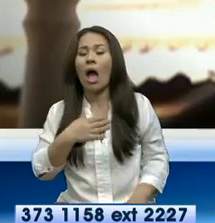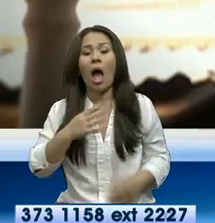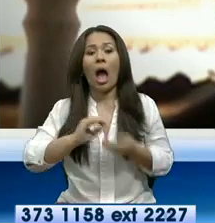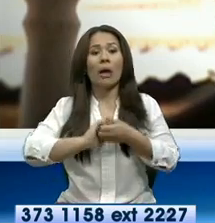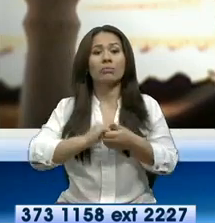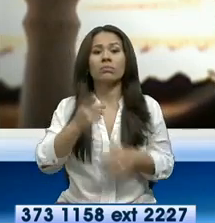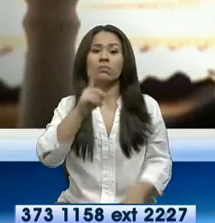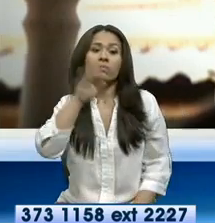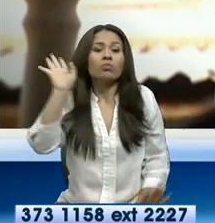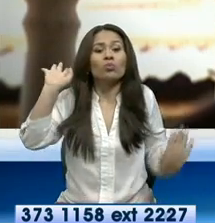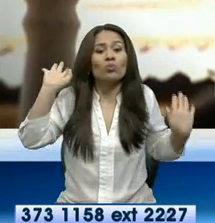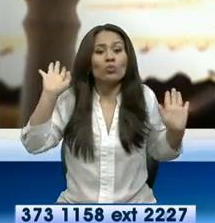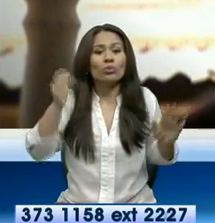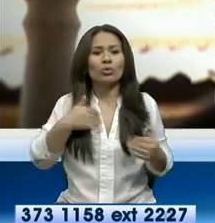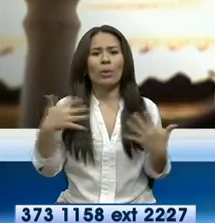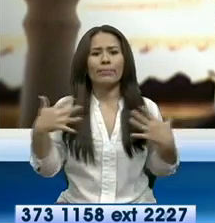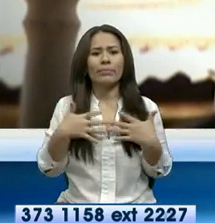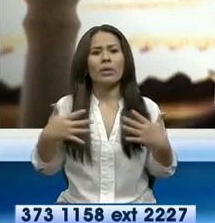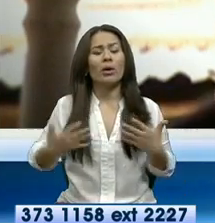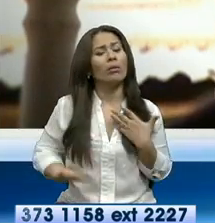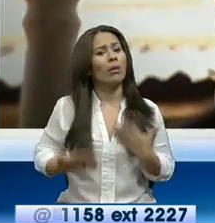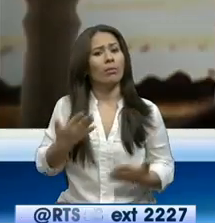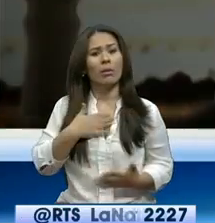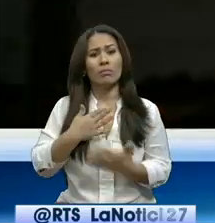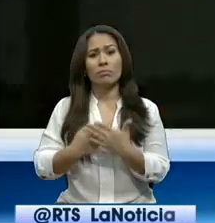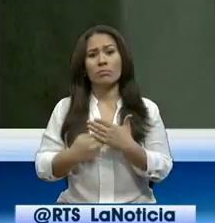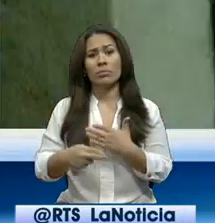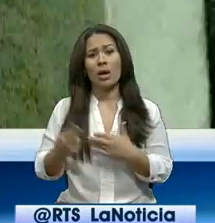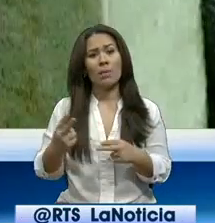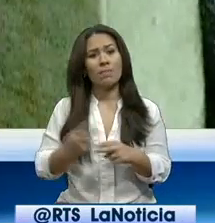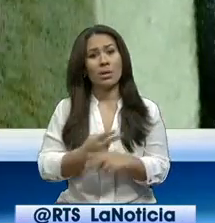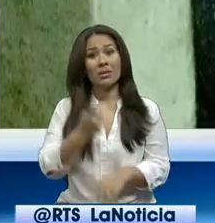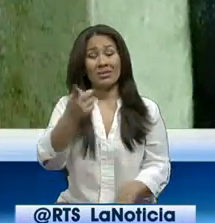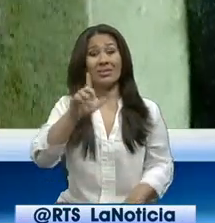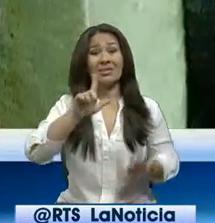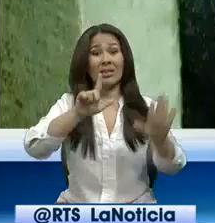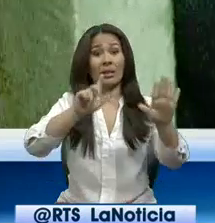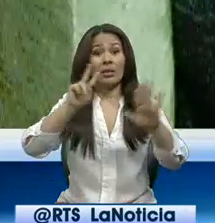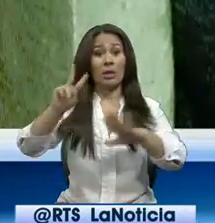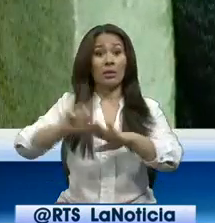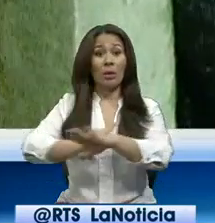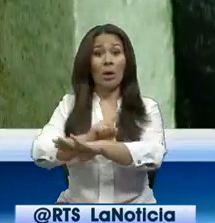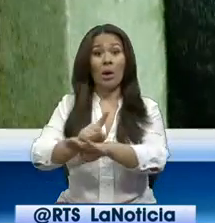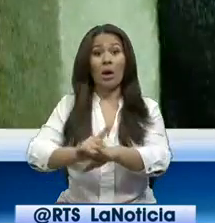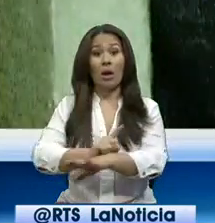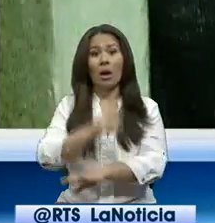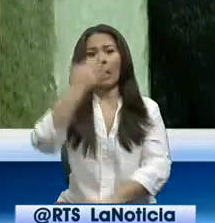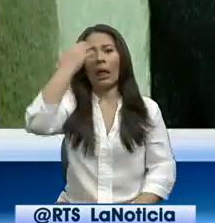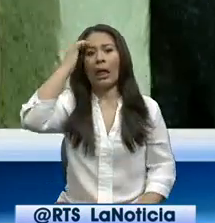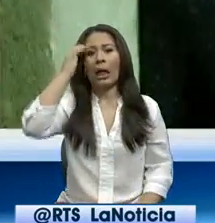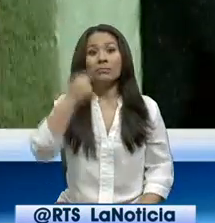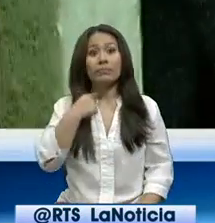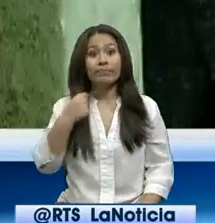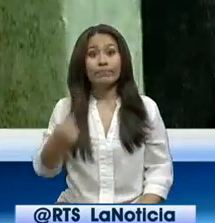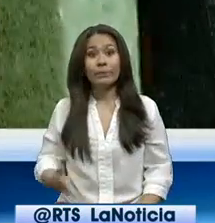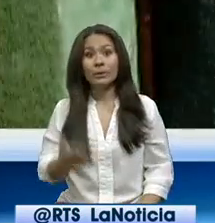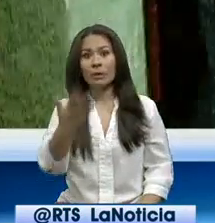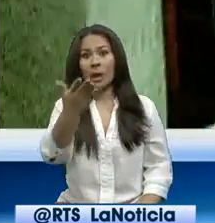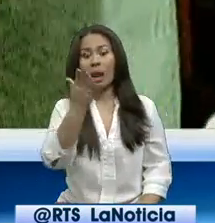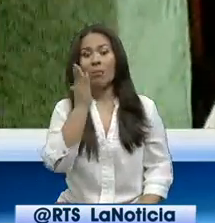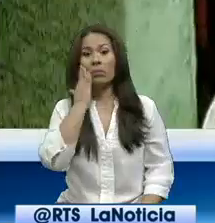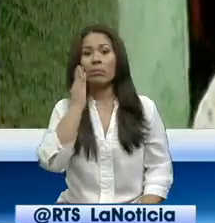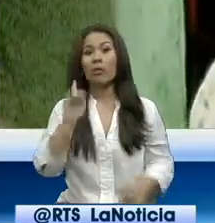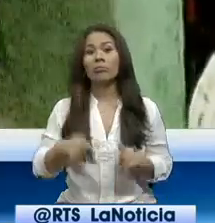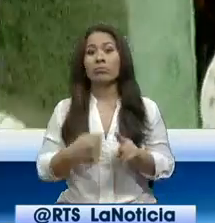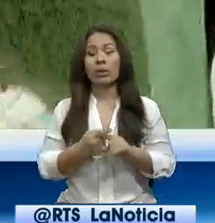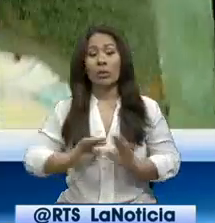está. Tengo miedo que pueda pasarle algo, alguna cosa. Son ya 72 horas de angustia que padece esta madre, que cuando